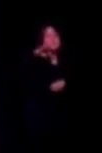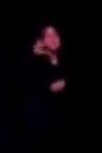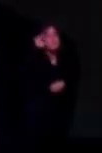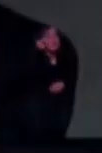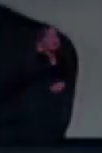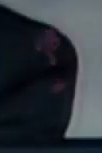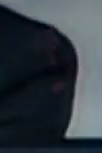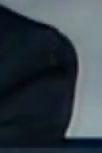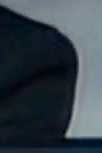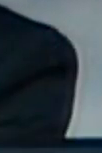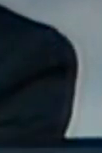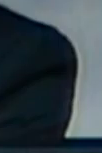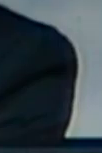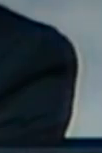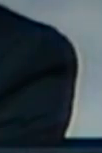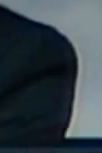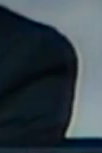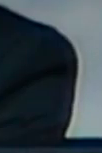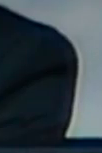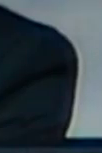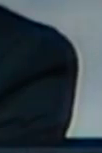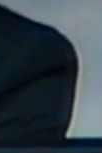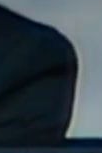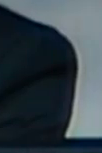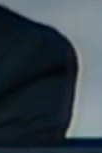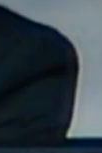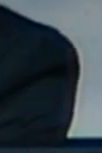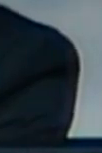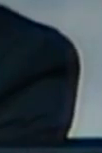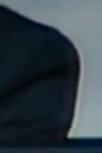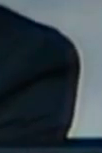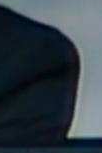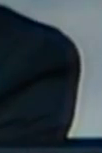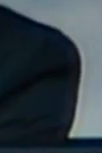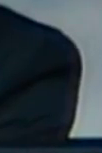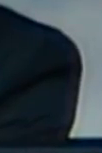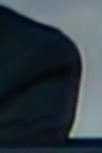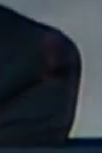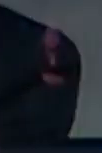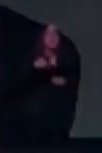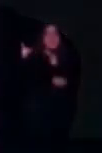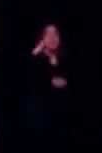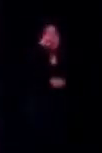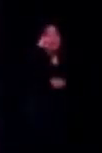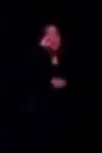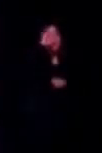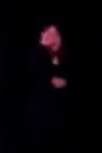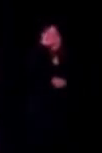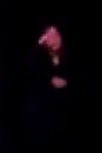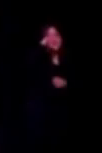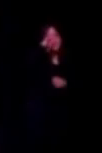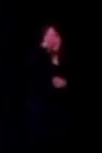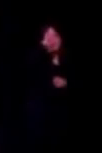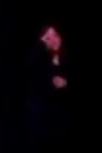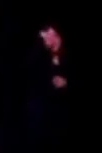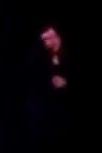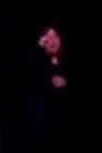presentación de Josefina Aldecoa, que aquí la vemos, cuando ella iba a esos pueblos que se